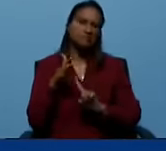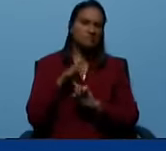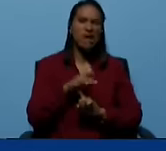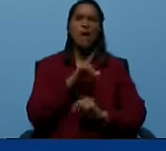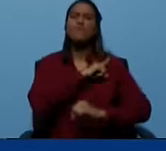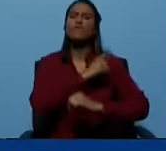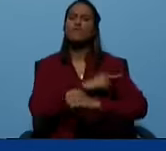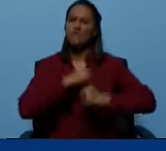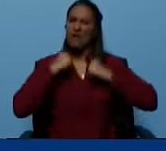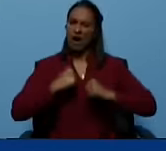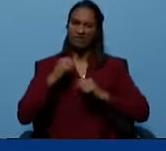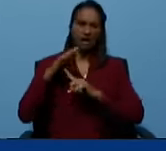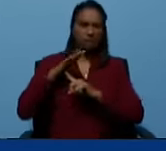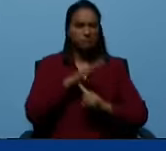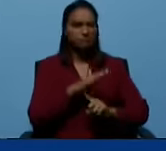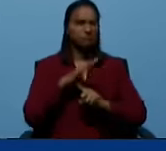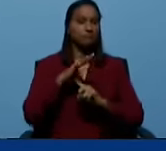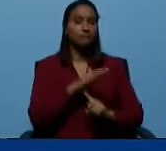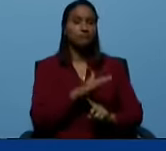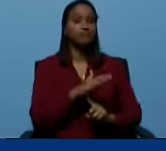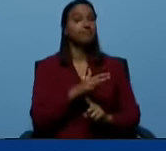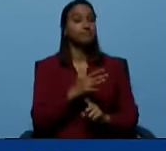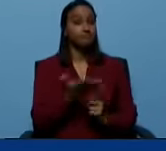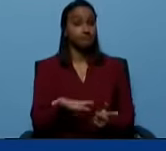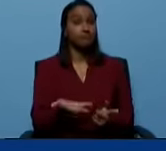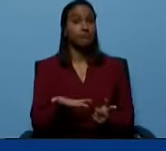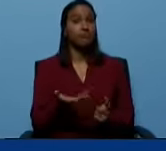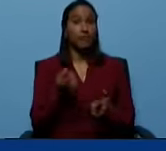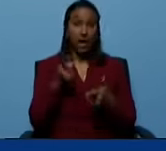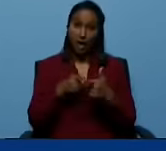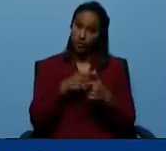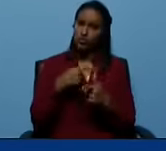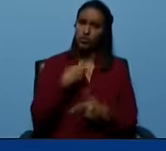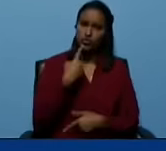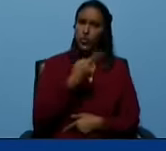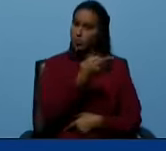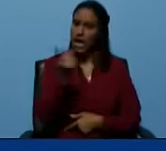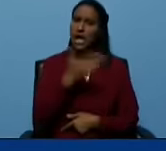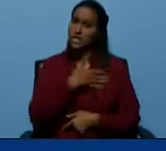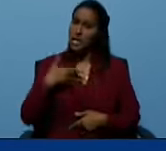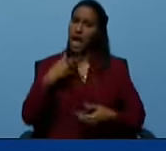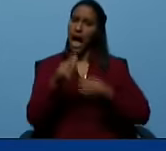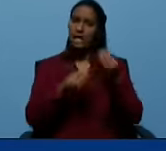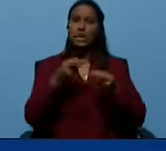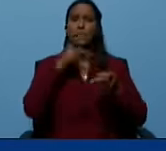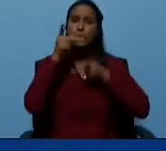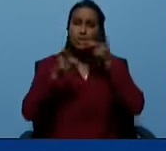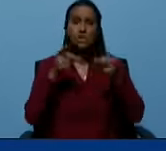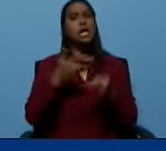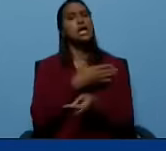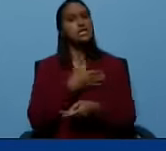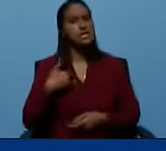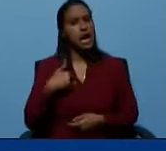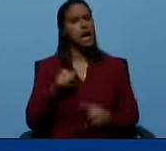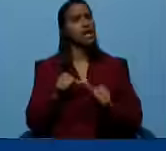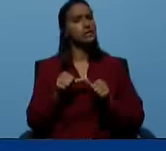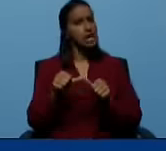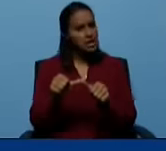Máxima presión. Yo le digo, ¿quieren hacer política? ¿Quieren seguir en el curso electoral?